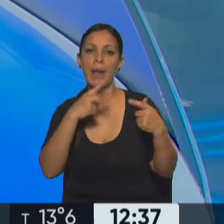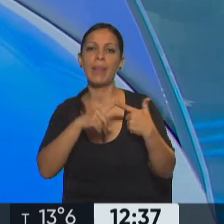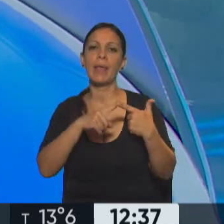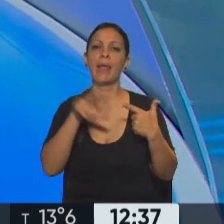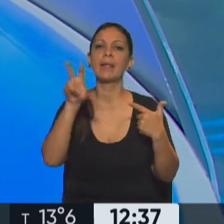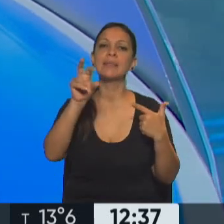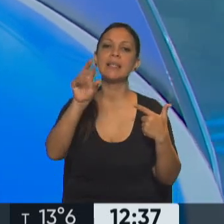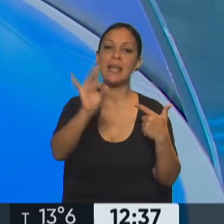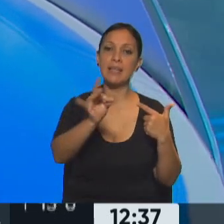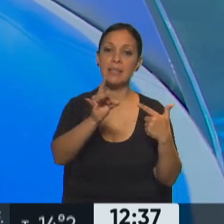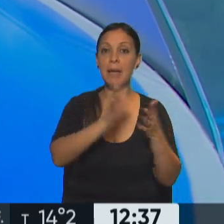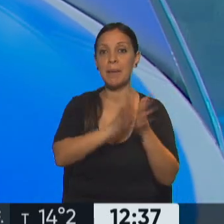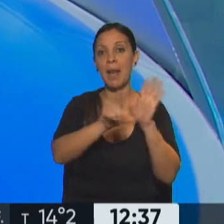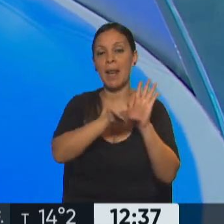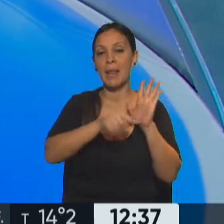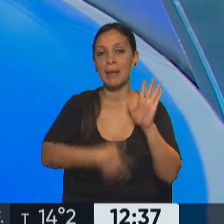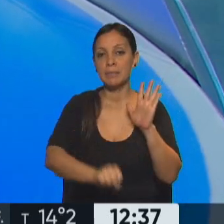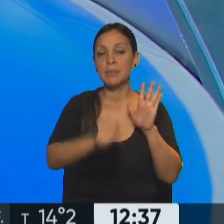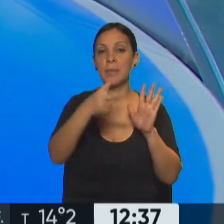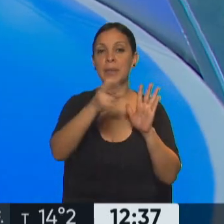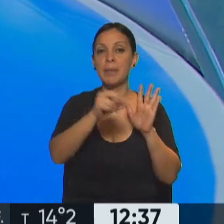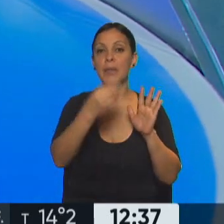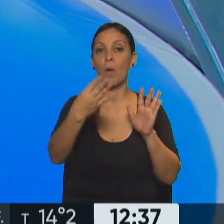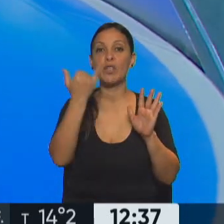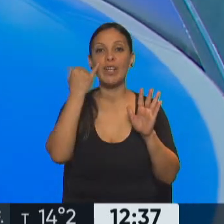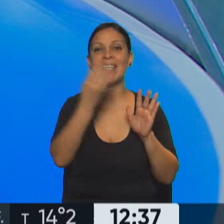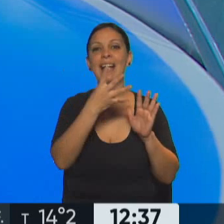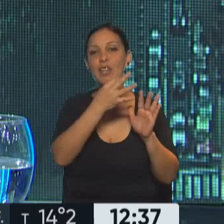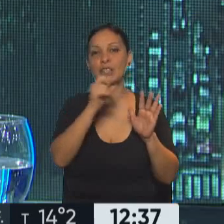30 de diciembre del 2020, 4:14 de la madrugada,